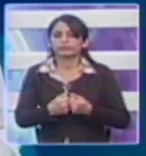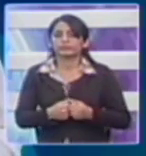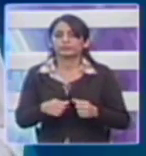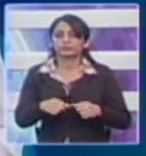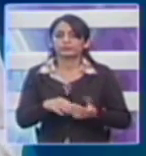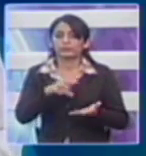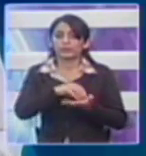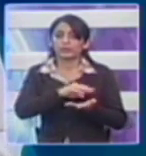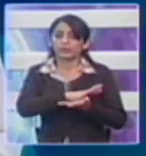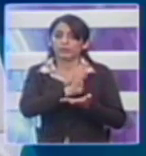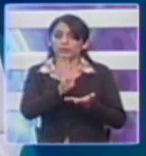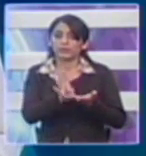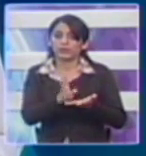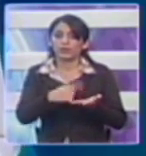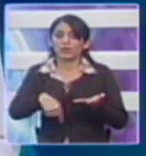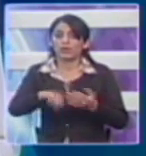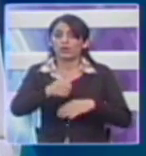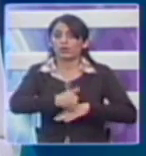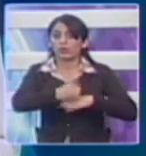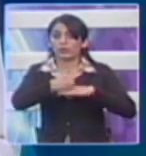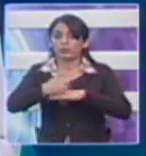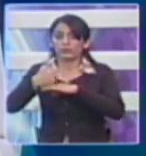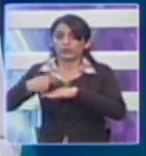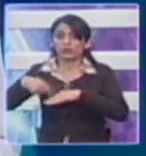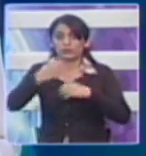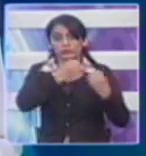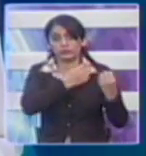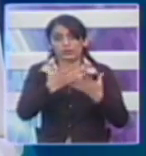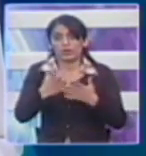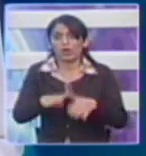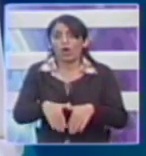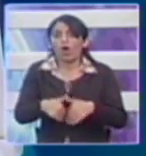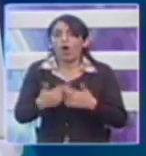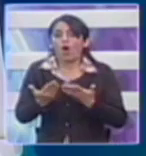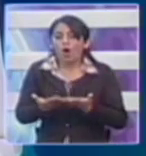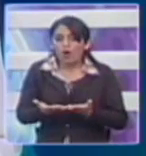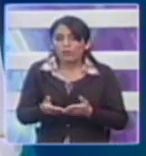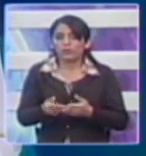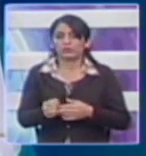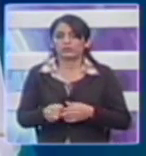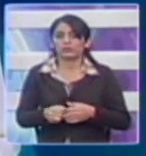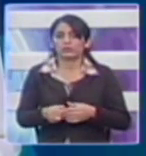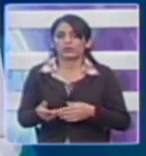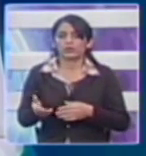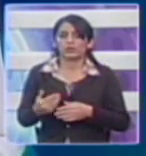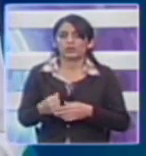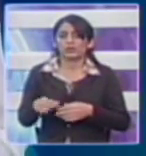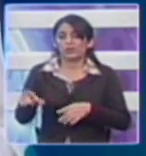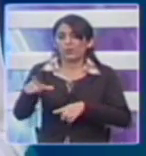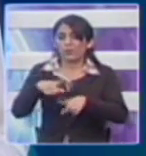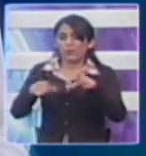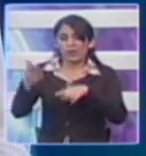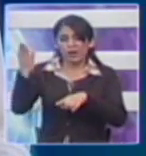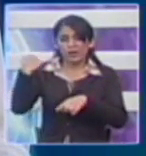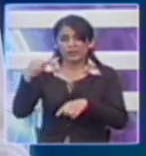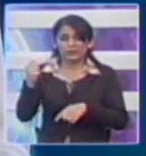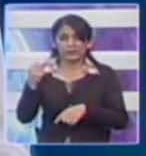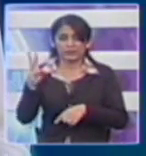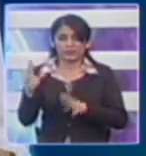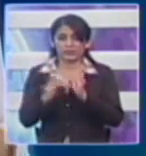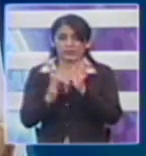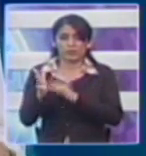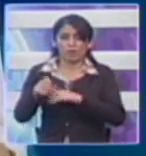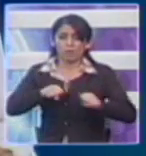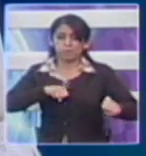Día Nacional, las autoridades del gobierno presentaron el informe de las acciones realizadas en las zonas afectadas por el terremoto del pasado 16 de